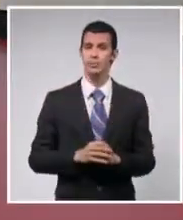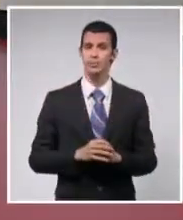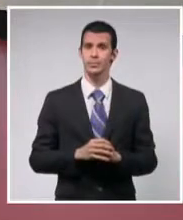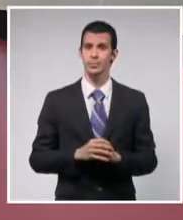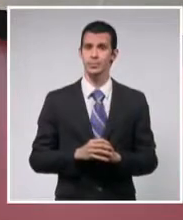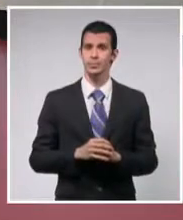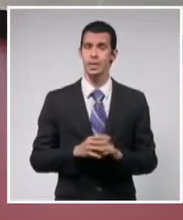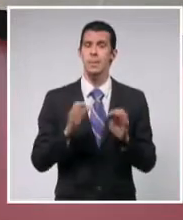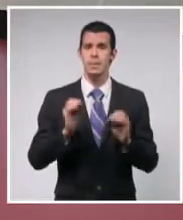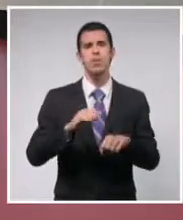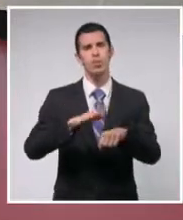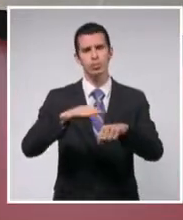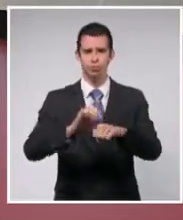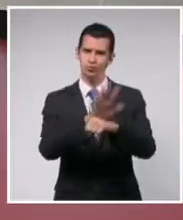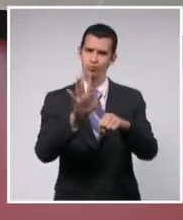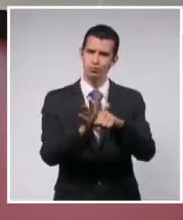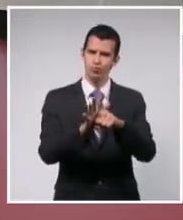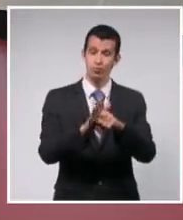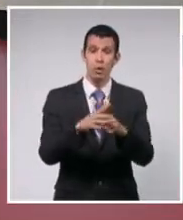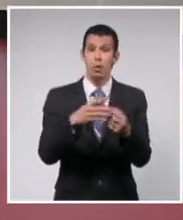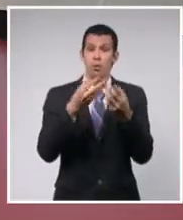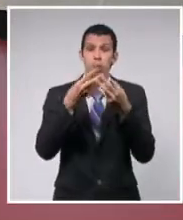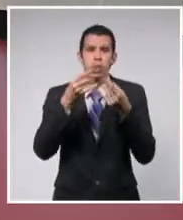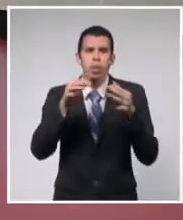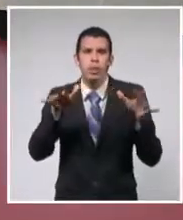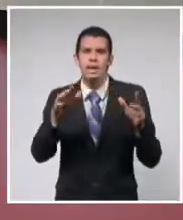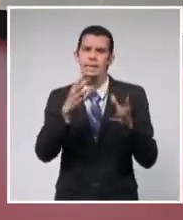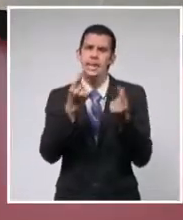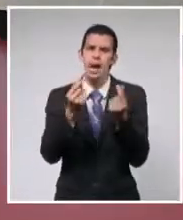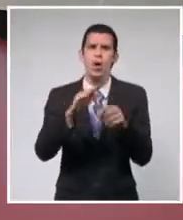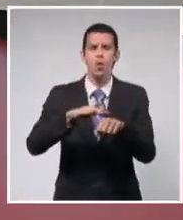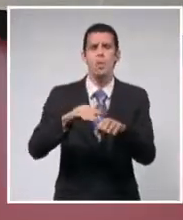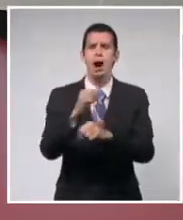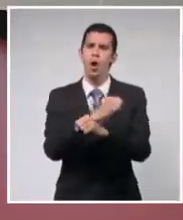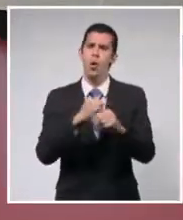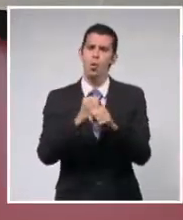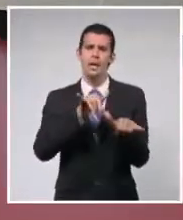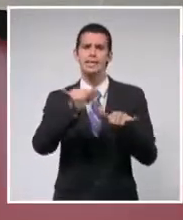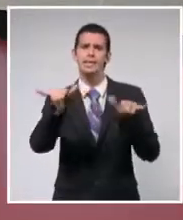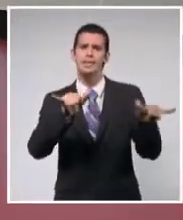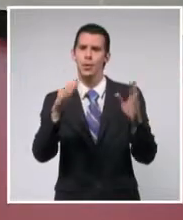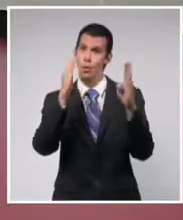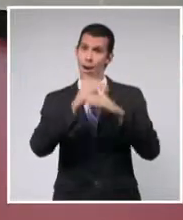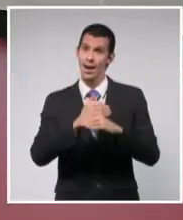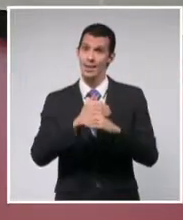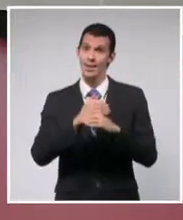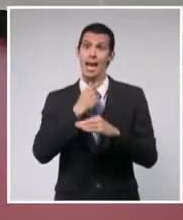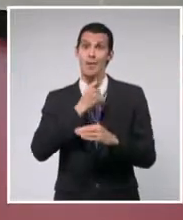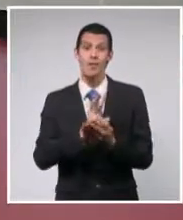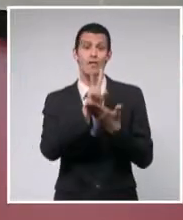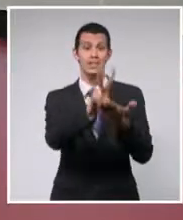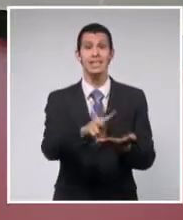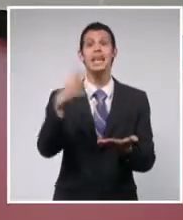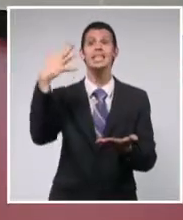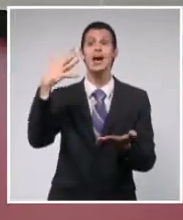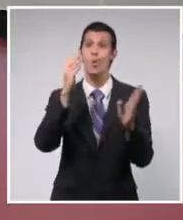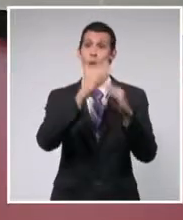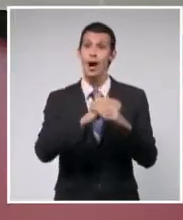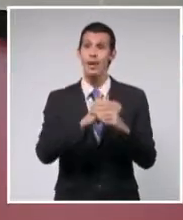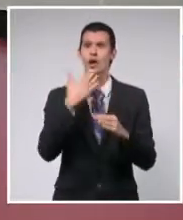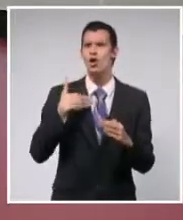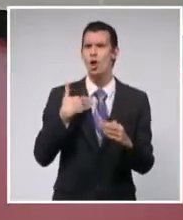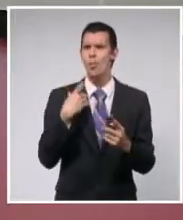multiplican por 5 las registradas en la crisis global del 2009 europa fue la segunda región del mundo más afectada